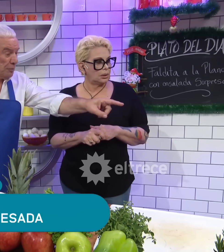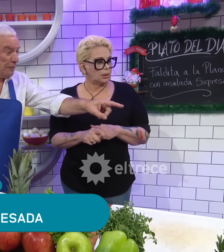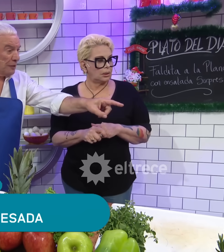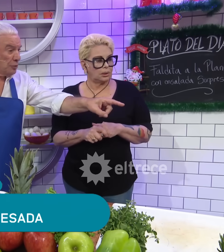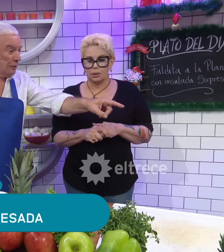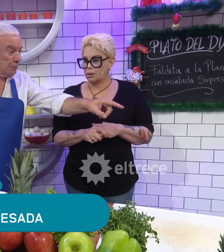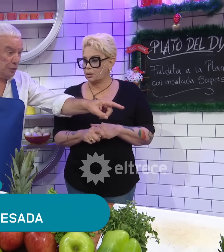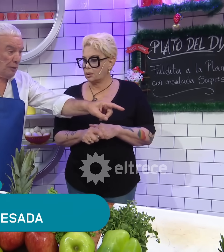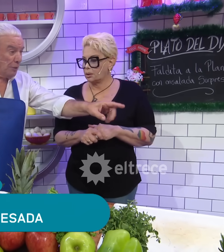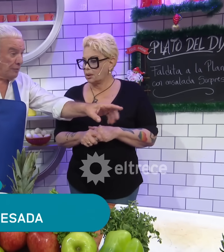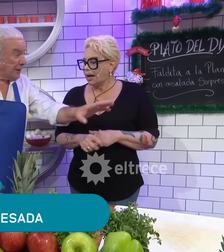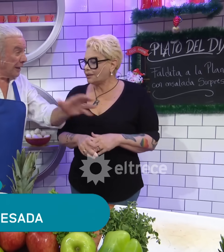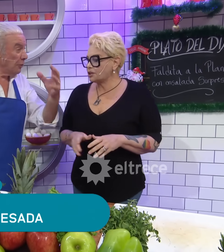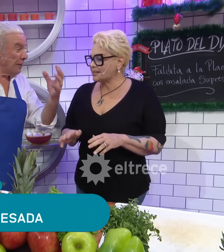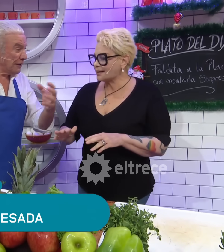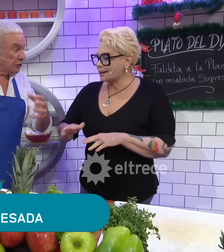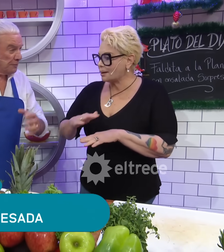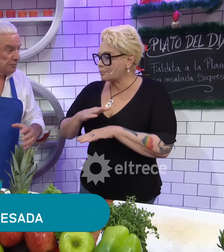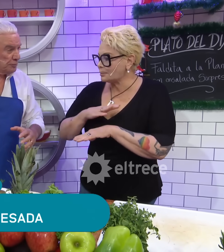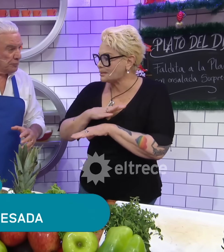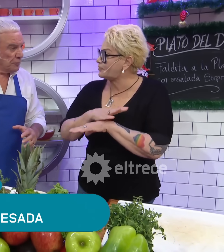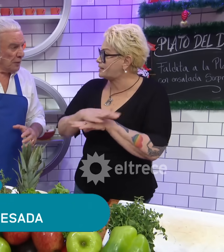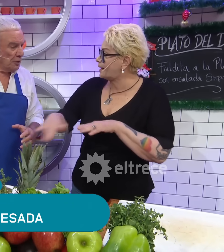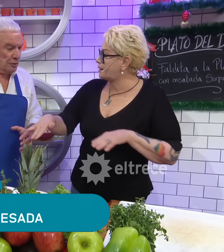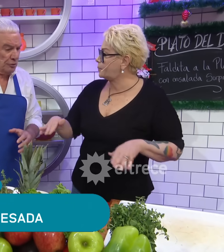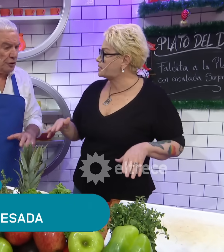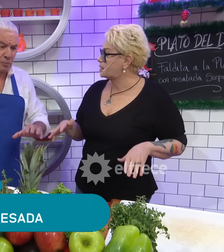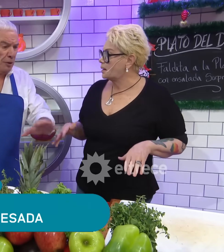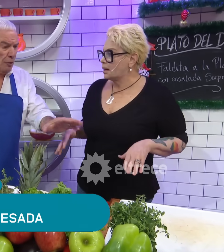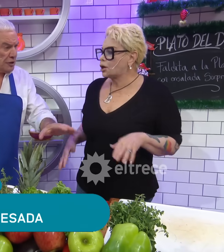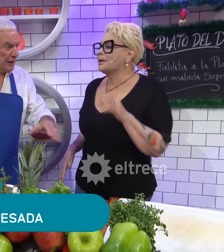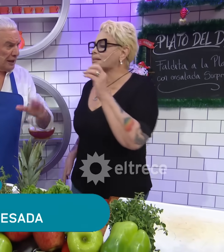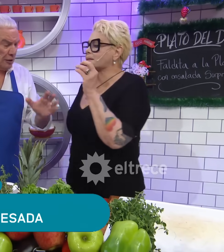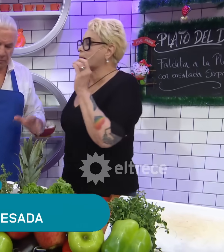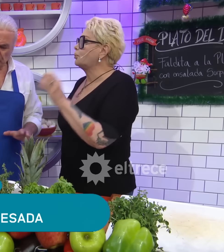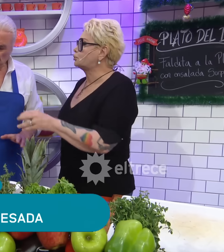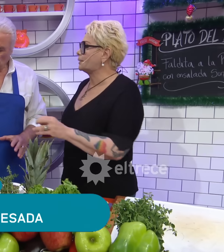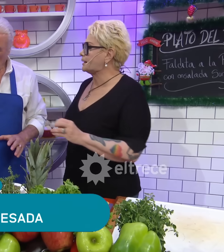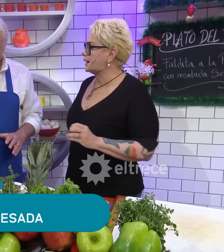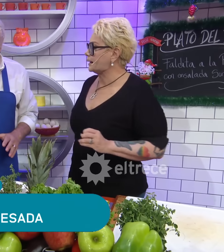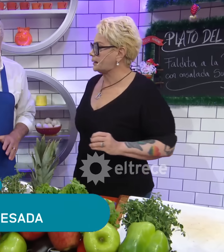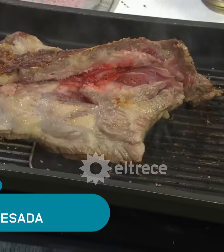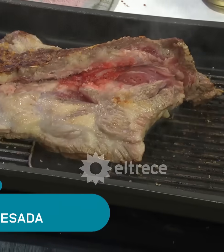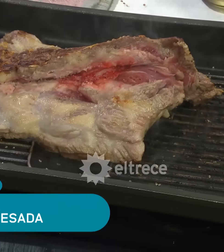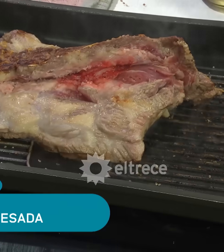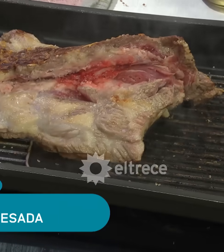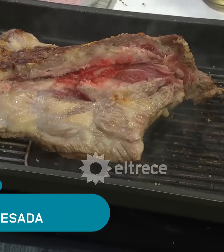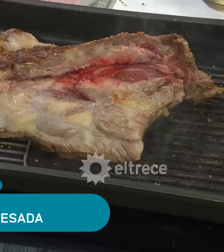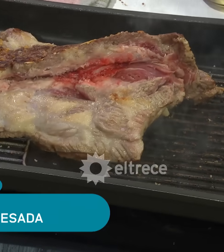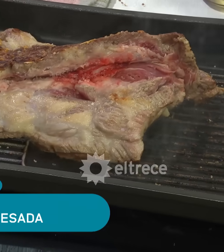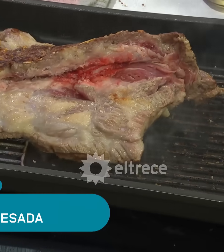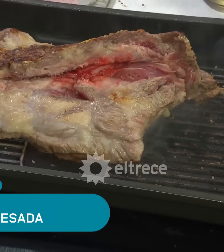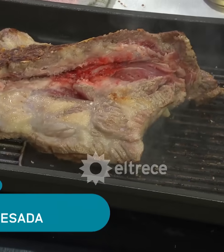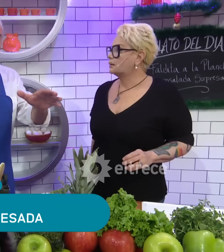huevos. Y estoy preparando un poquito más porque vi cara. Entonces vas a filetearla después. Después como vos quieras. ¿Cómo la haces? ¿Qué punto va a tener la carne? Jugoso. A mí me